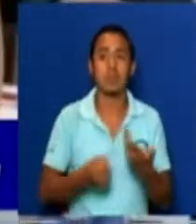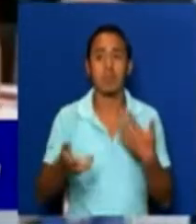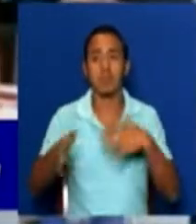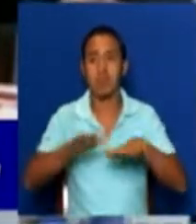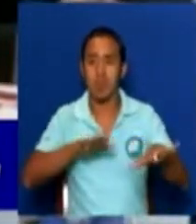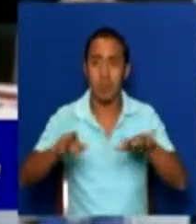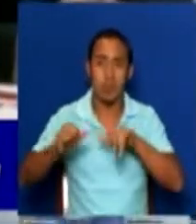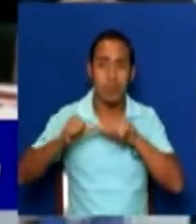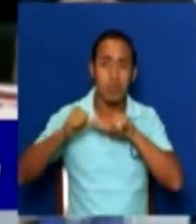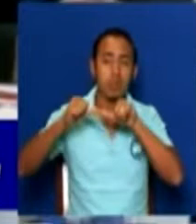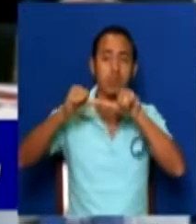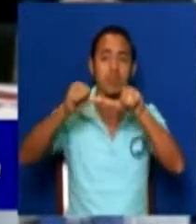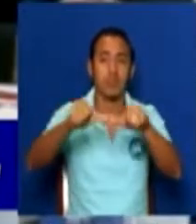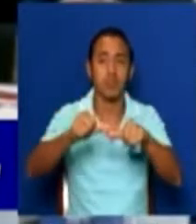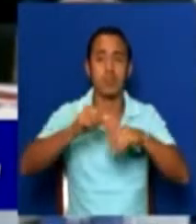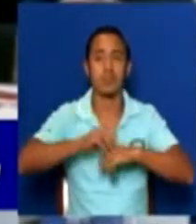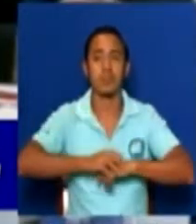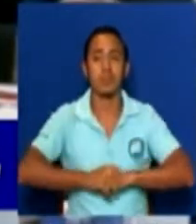avanza.